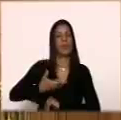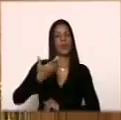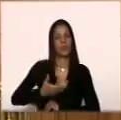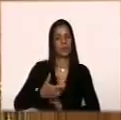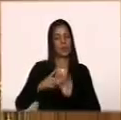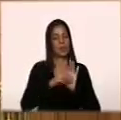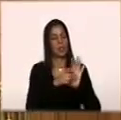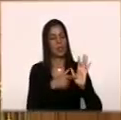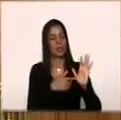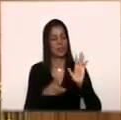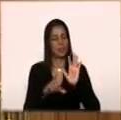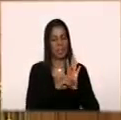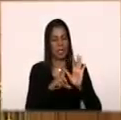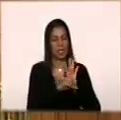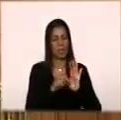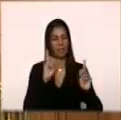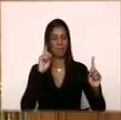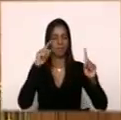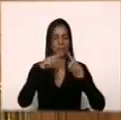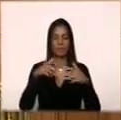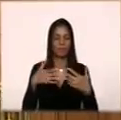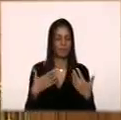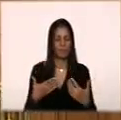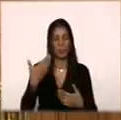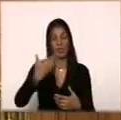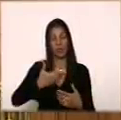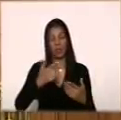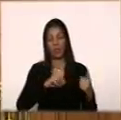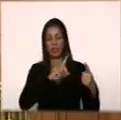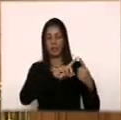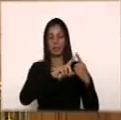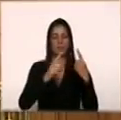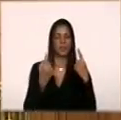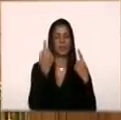ley que tiene por objeto fundamental